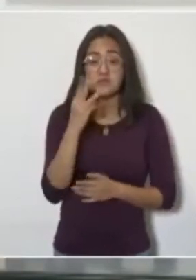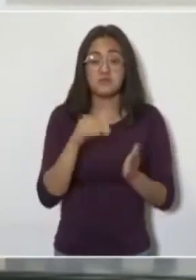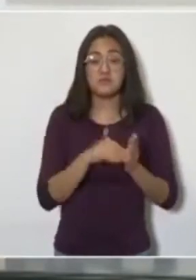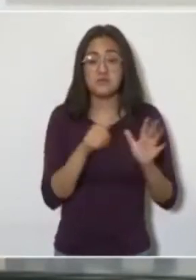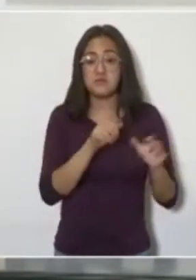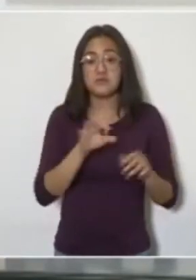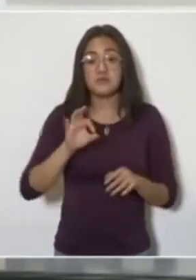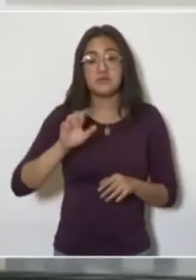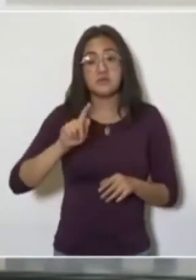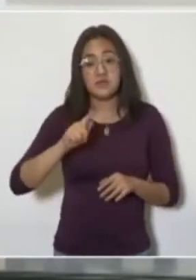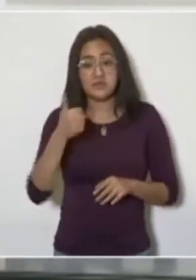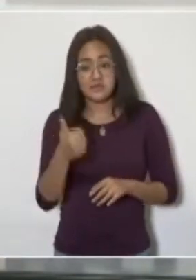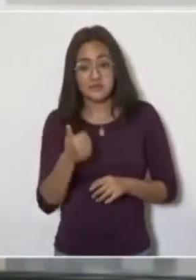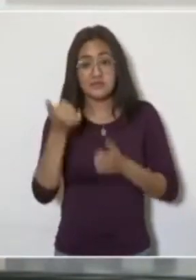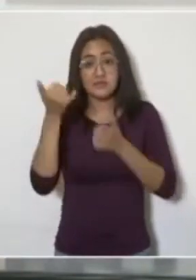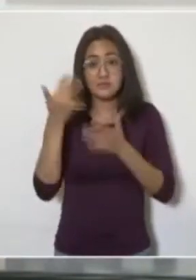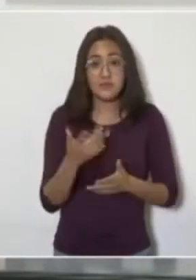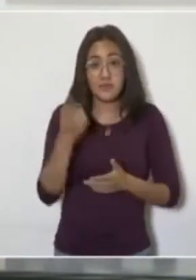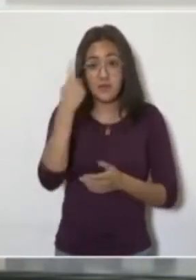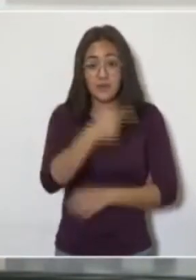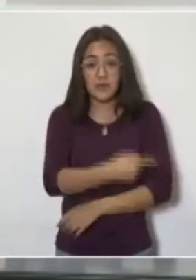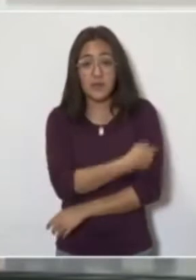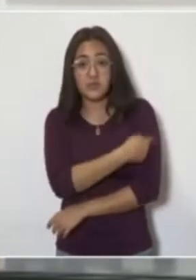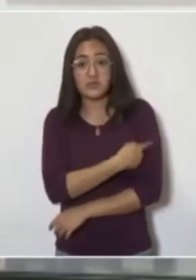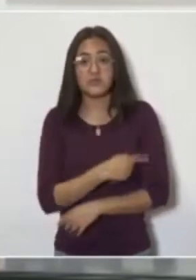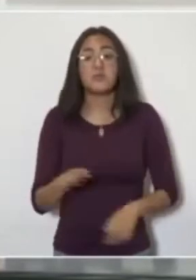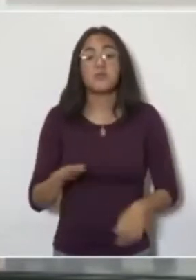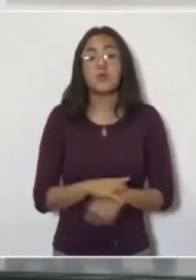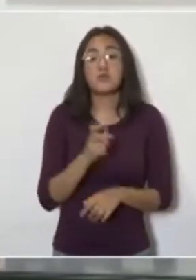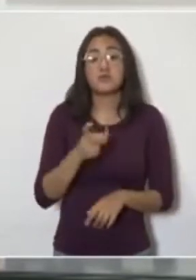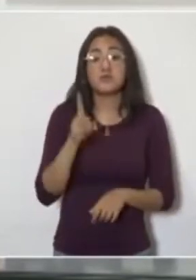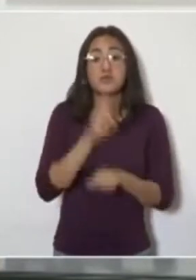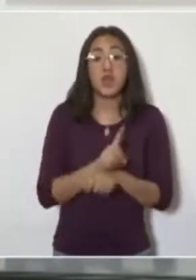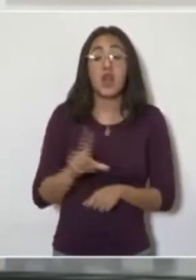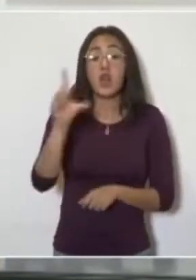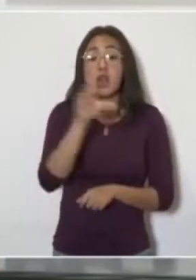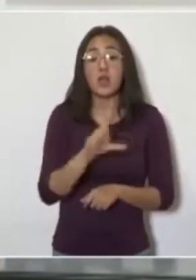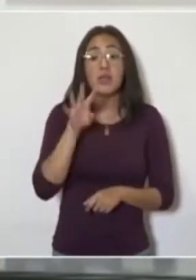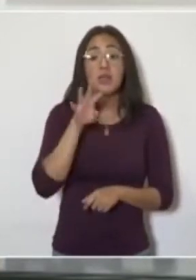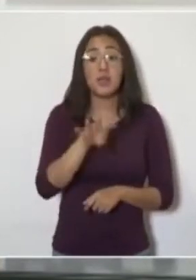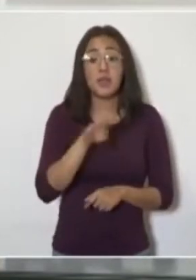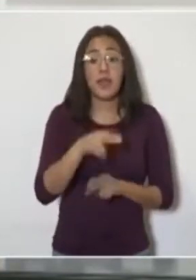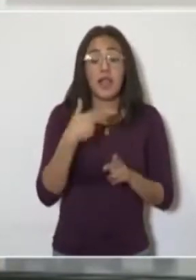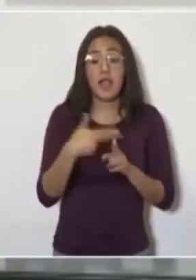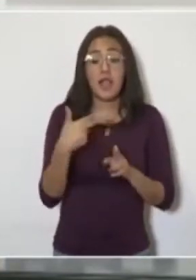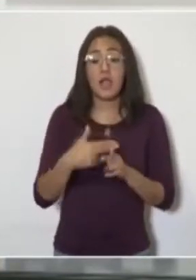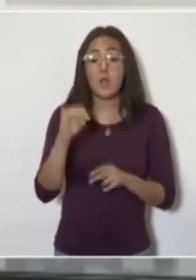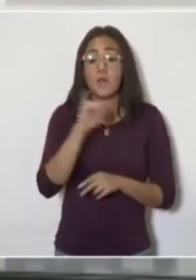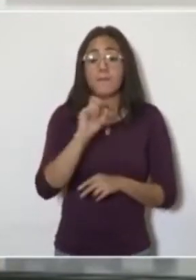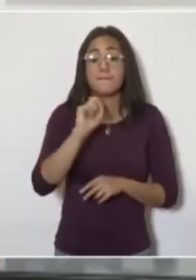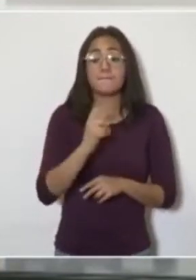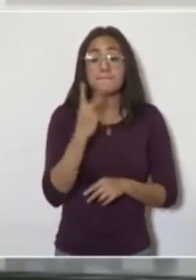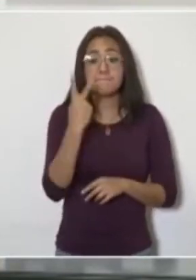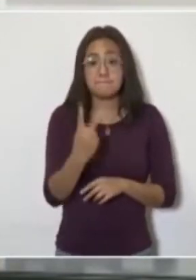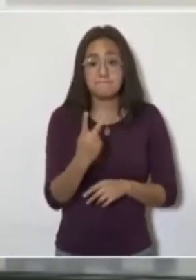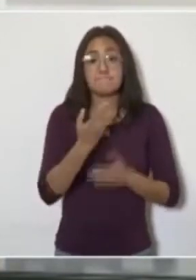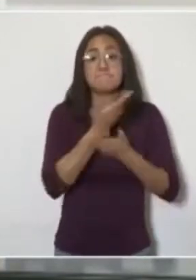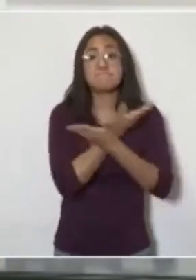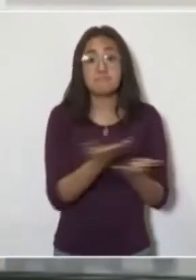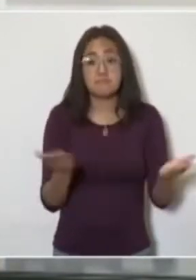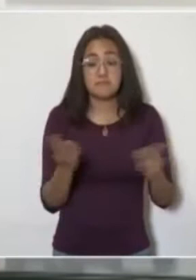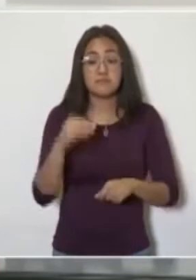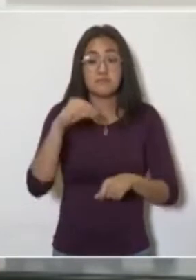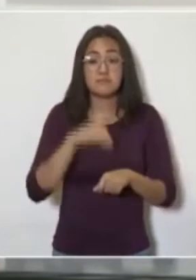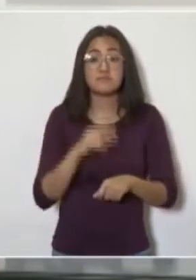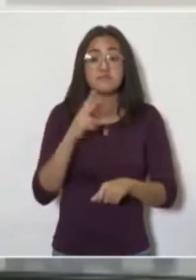243.676 dosis pediátricas por lo que el día lunes 19 y hasta el jueves 22 vamos a estar